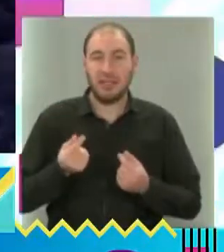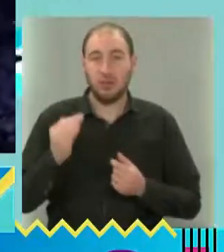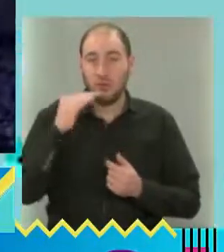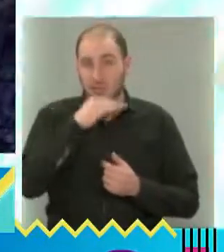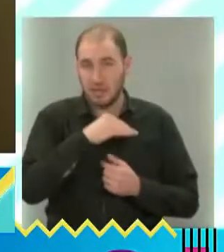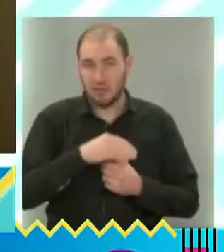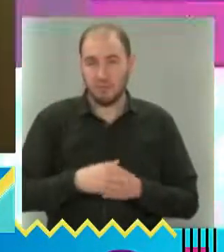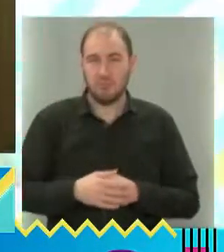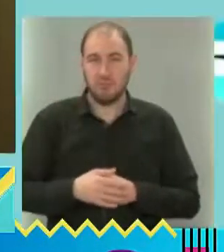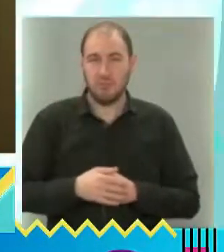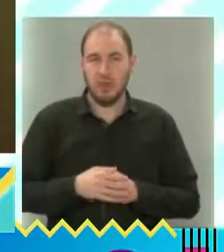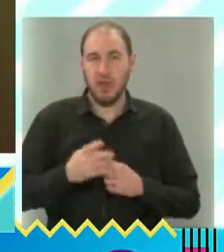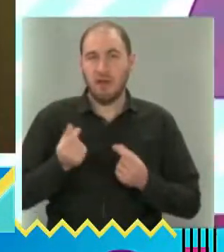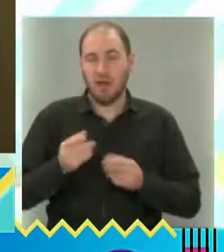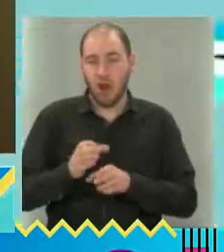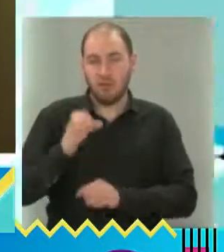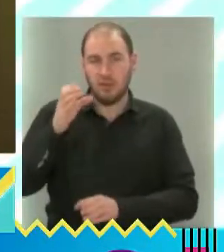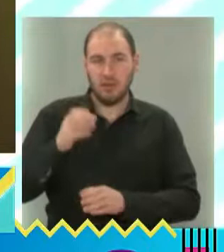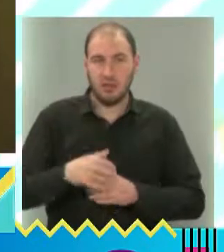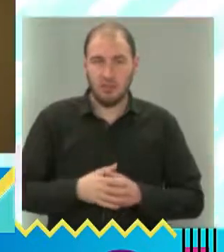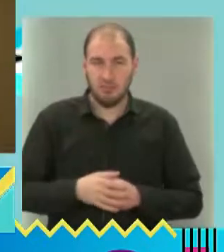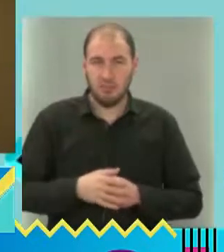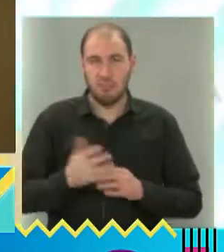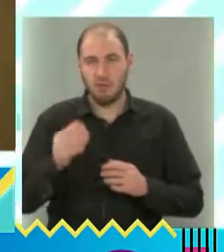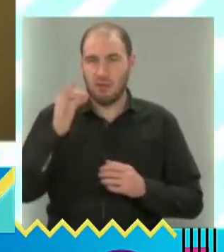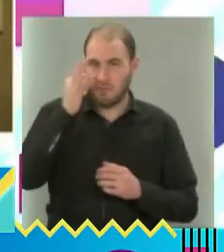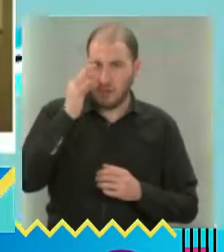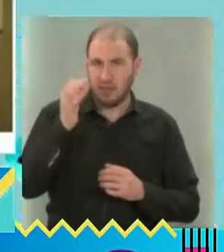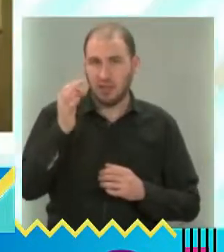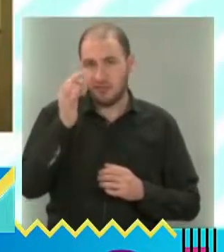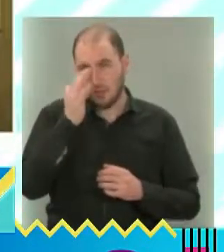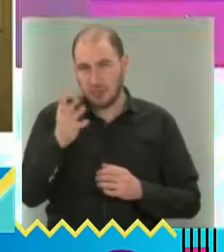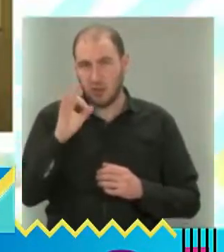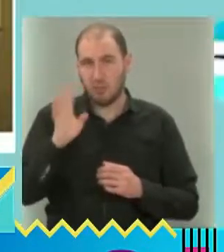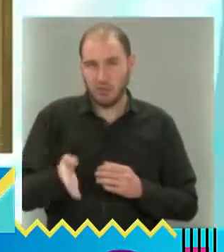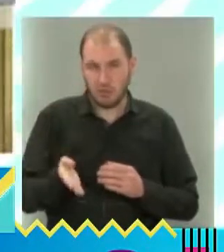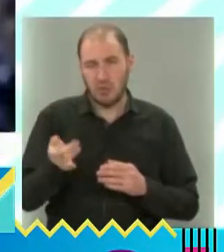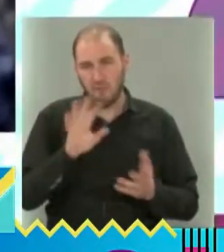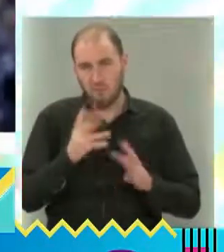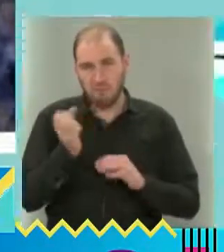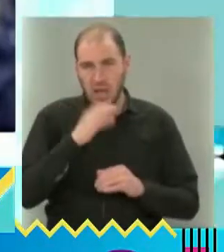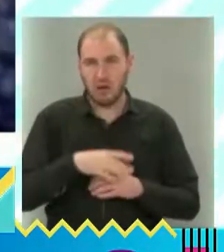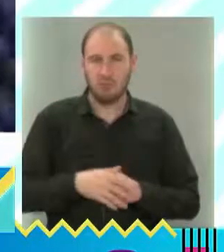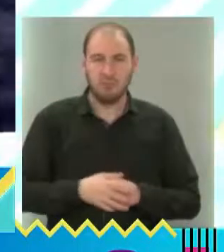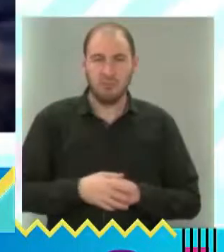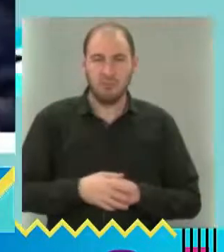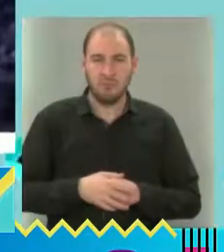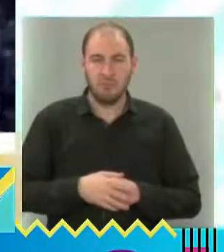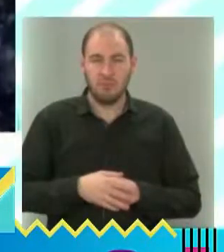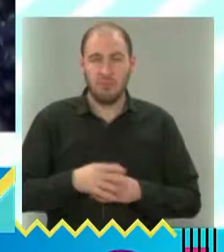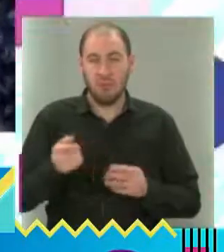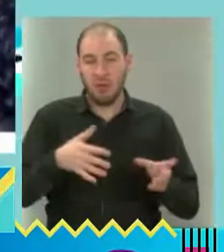vino, te diría, en el valor de la botella está entre el 20 y el 25% en el mejor de los casos. O sea que hay una